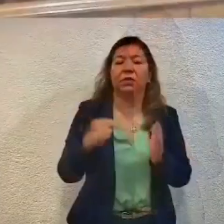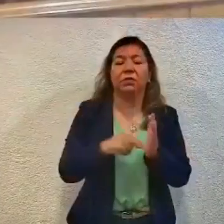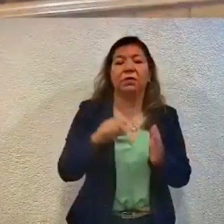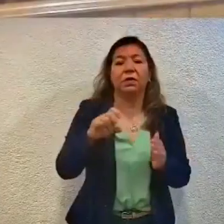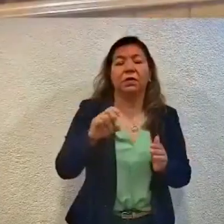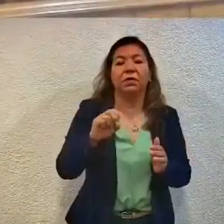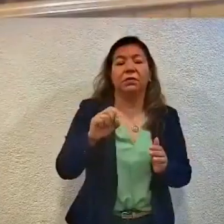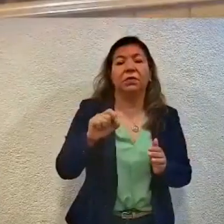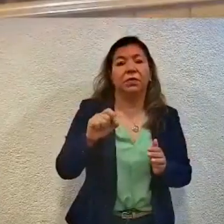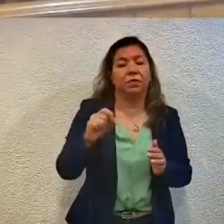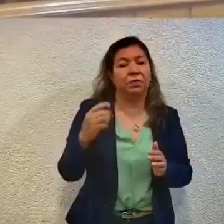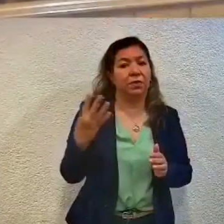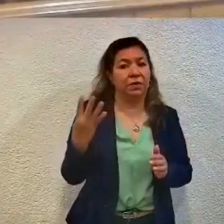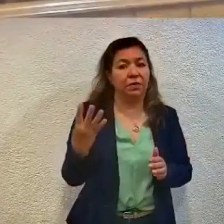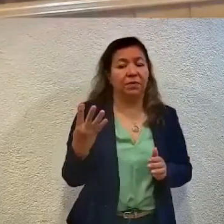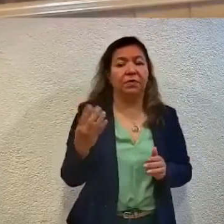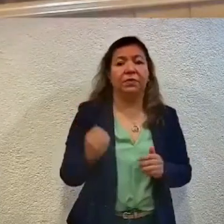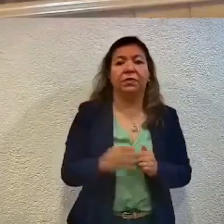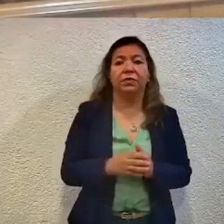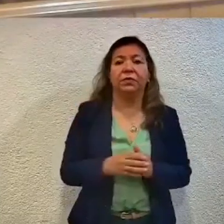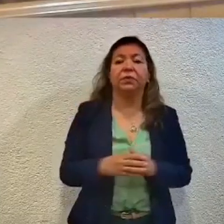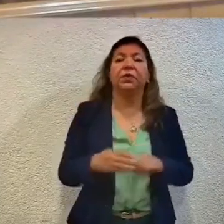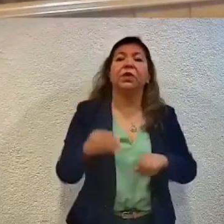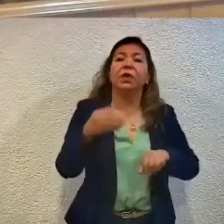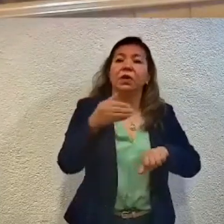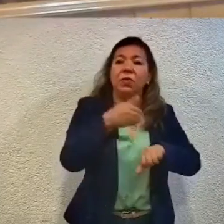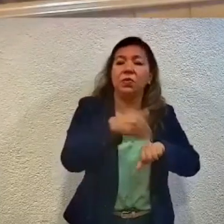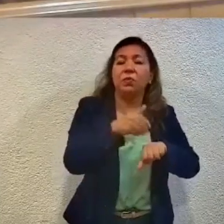TEE-GEC-224-2024 al diverso